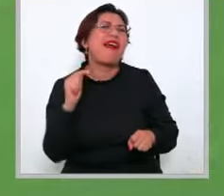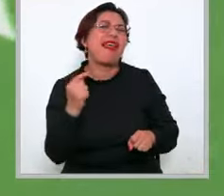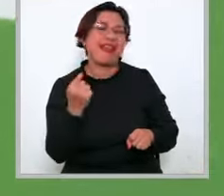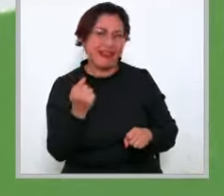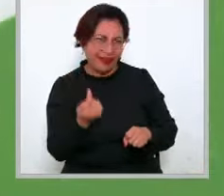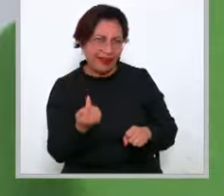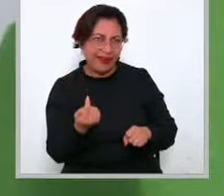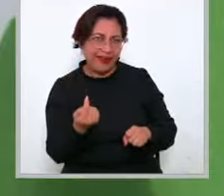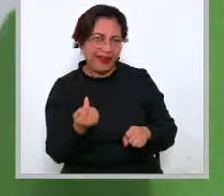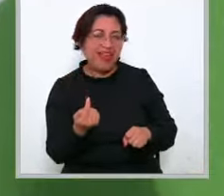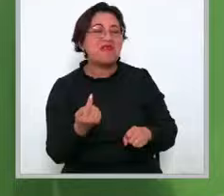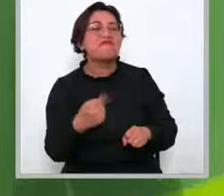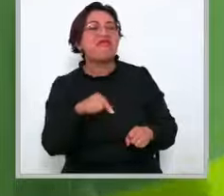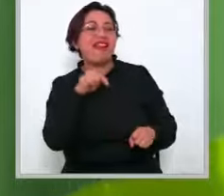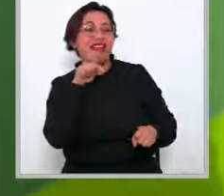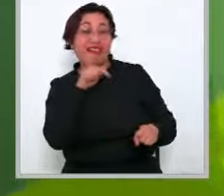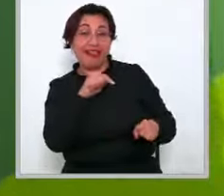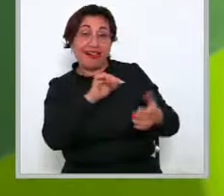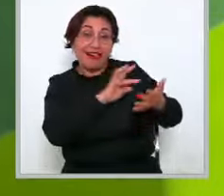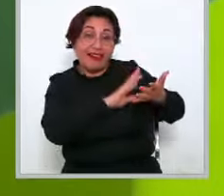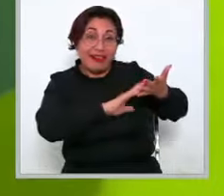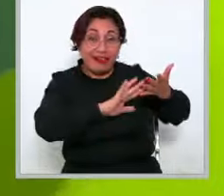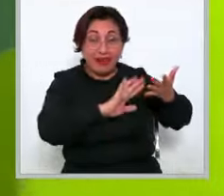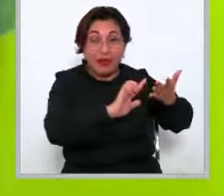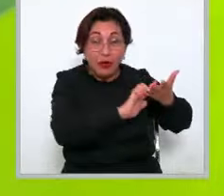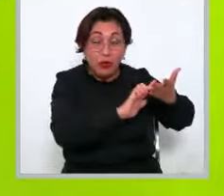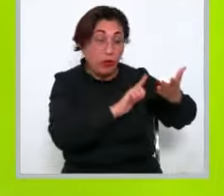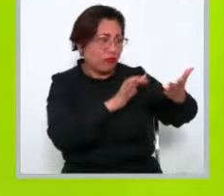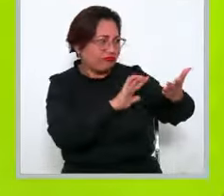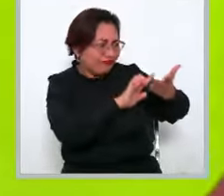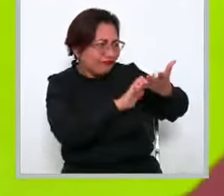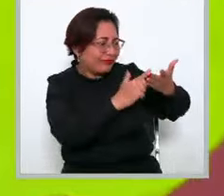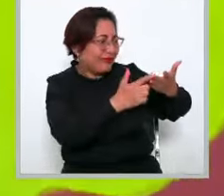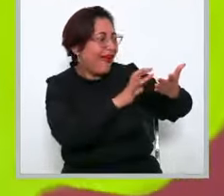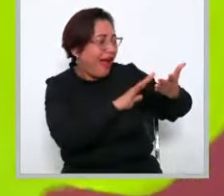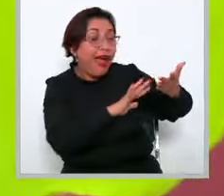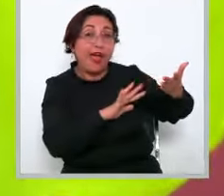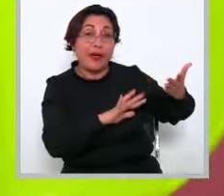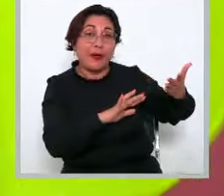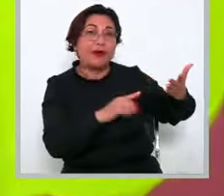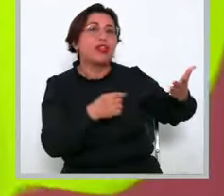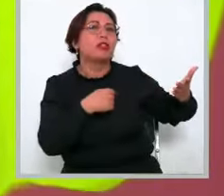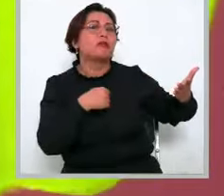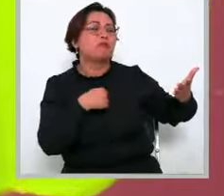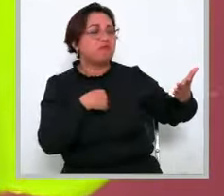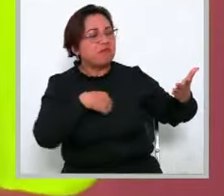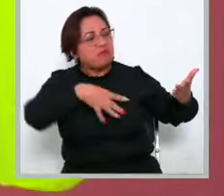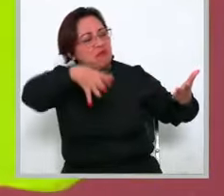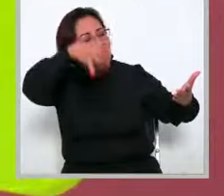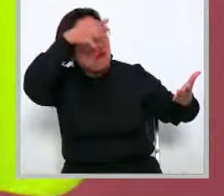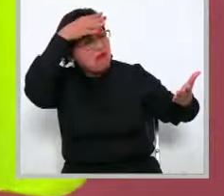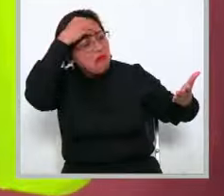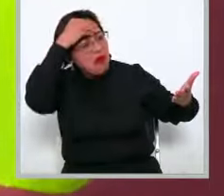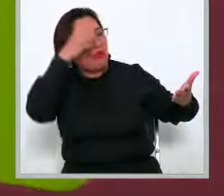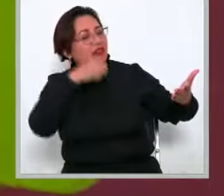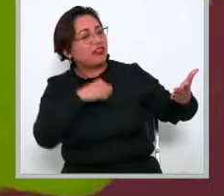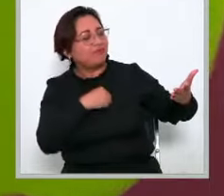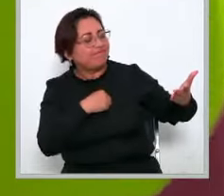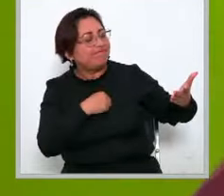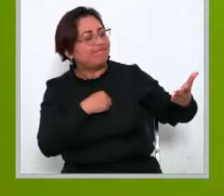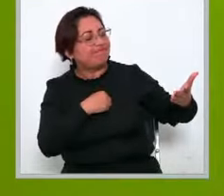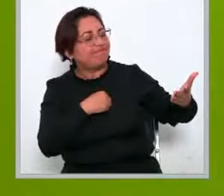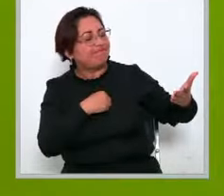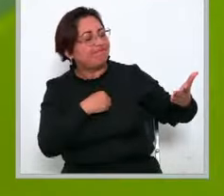que fomenten el conocimiento. Y con ello también podemos ayudar a mejorar ciertos aspectos de nuestra vida.